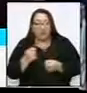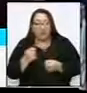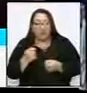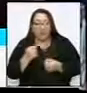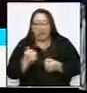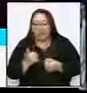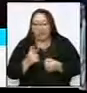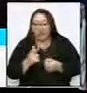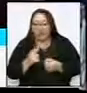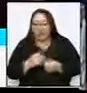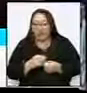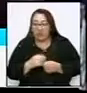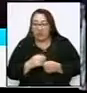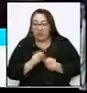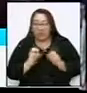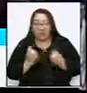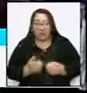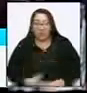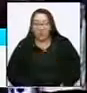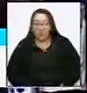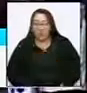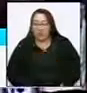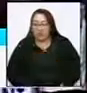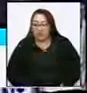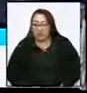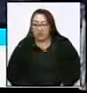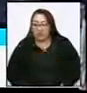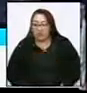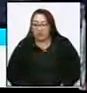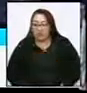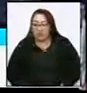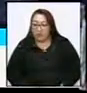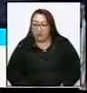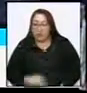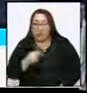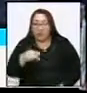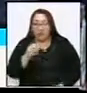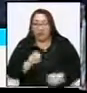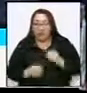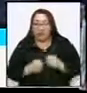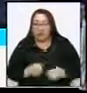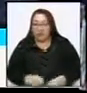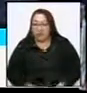compete al Congreso de la República. Y esto lo tendrá que resolver